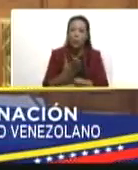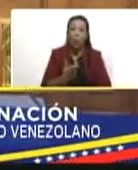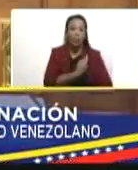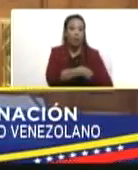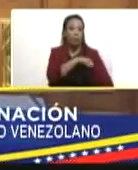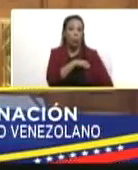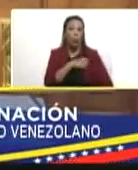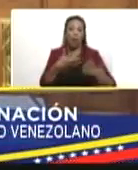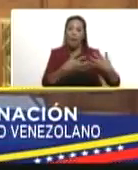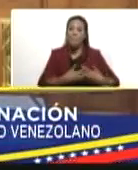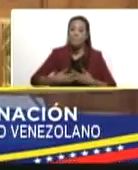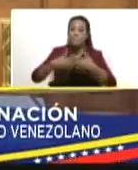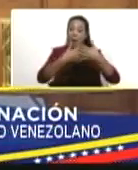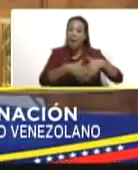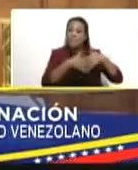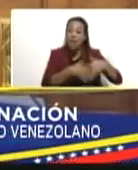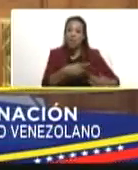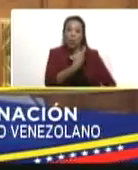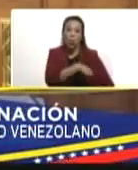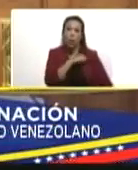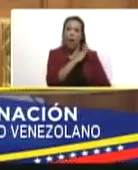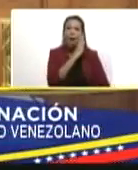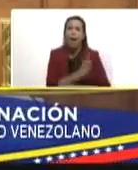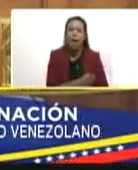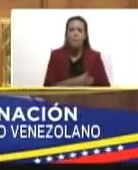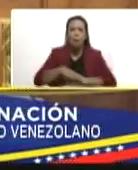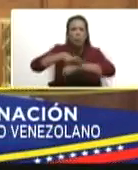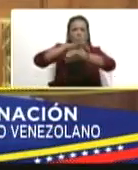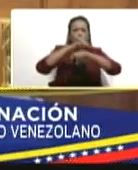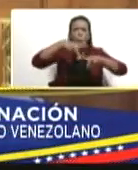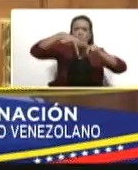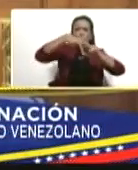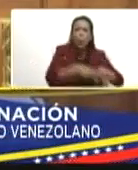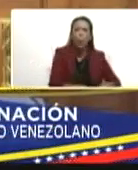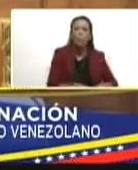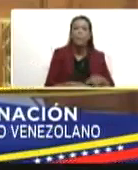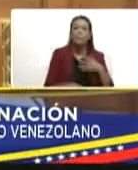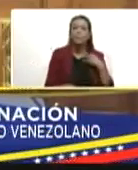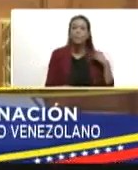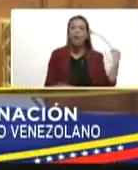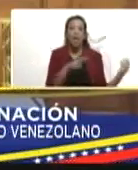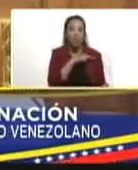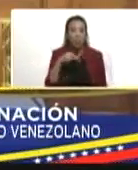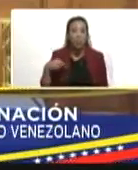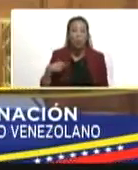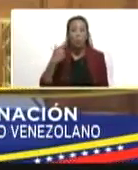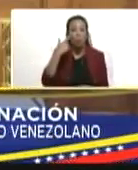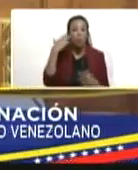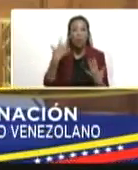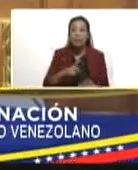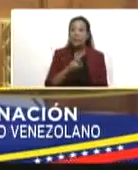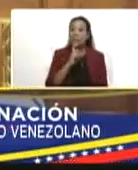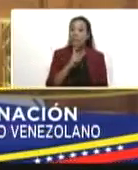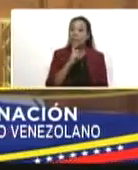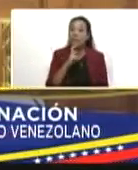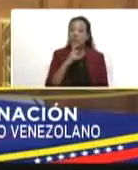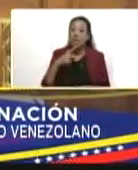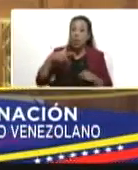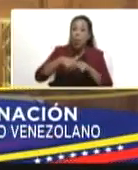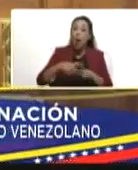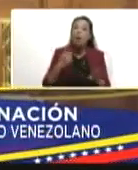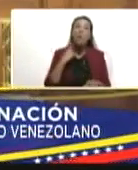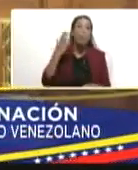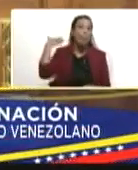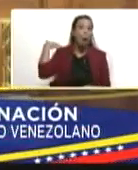de la compañía hpus cuana el régimen opresivo de la campaña hpus cuana a nosotros se nos ha impuesto un régimen como la